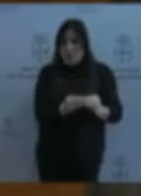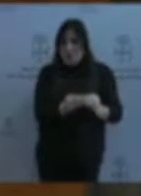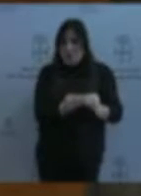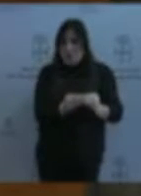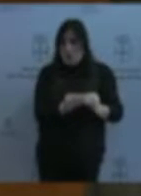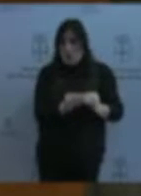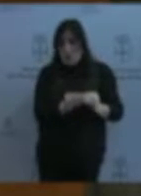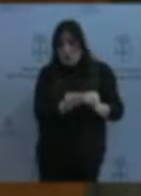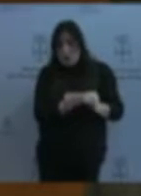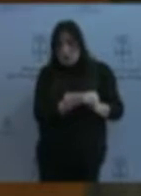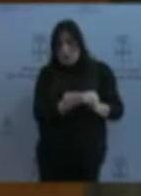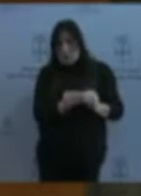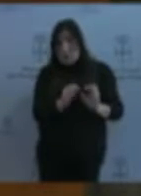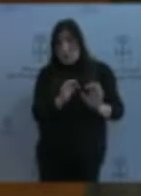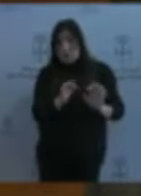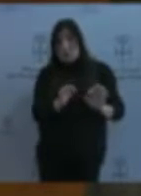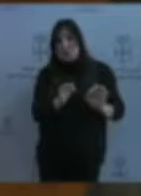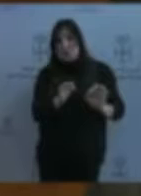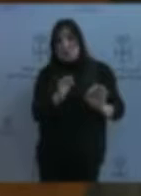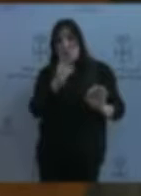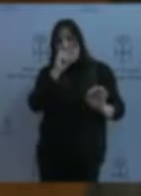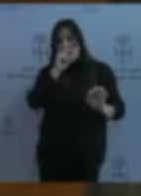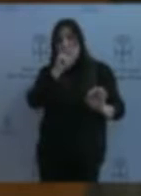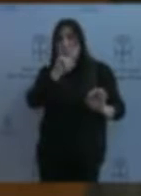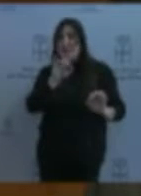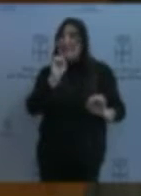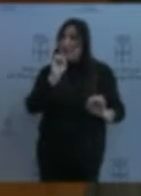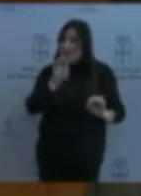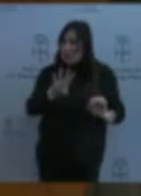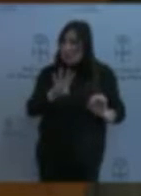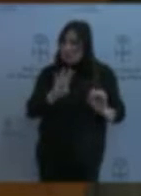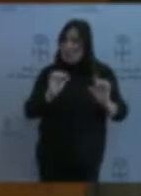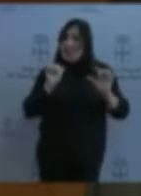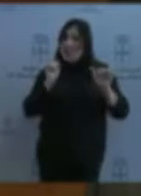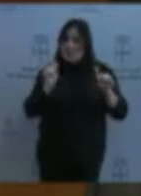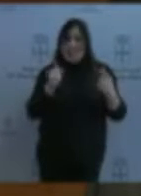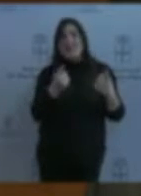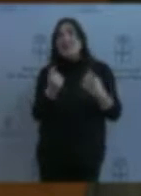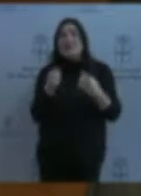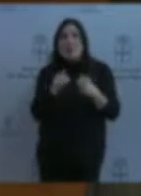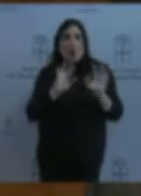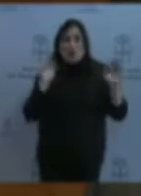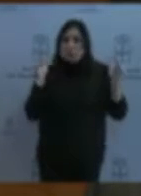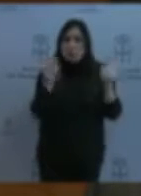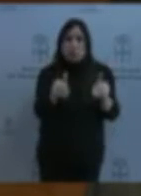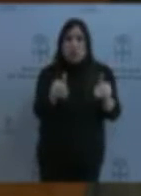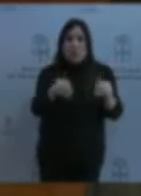en el 2014 la necesidad de actuar en el Espigón después del temporal del